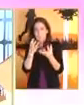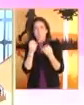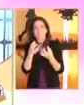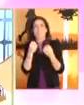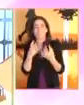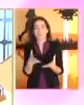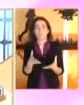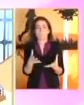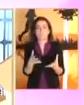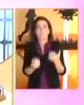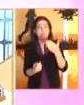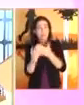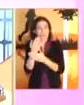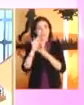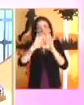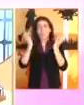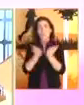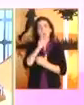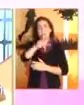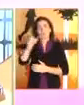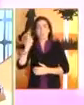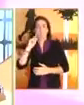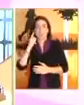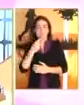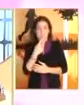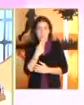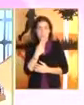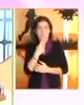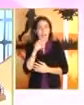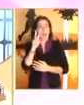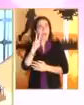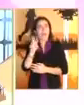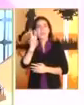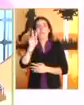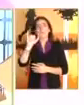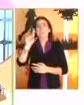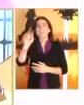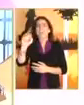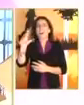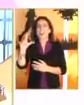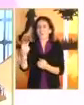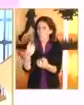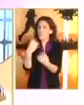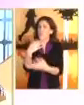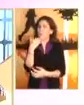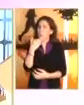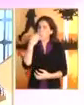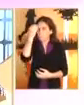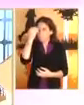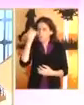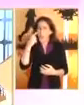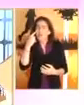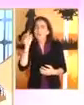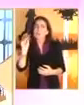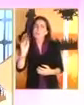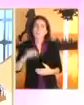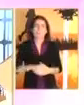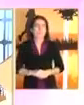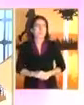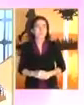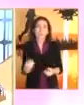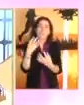para comenzar este Día Mundial de los Sordos, nos vamos a ver a Vidane, que yo creo que nos quiere contar algo. Sí. Vidane, ¿qué nos vas a contar